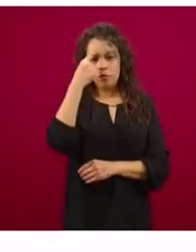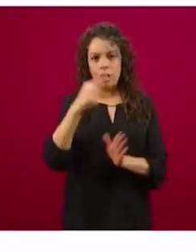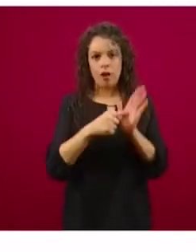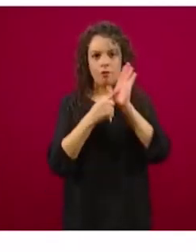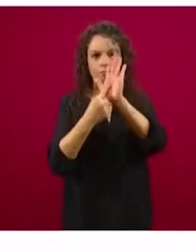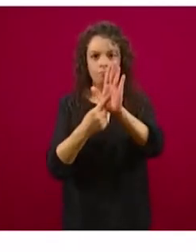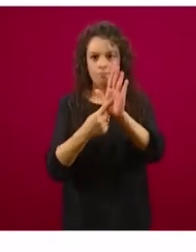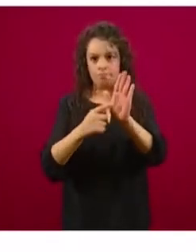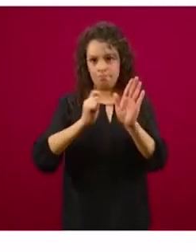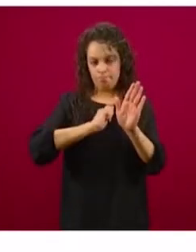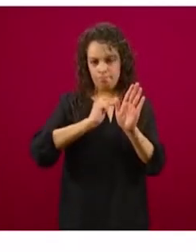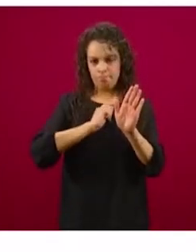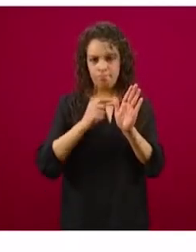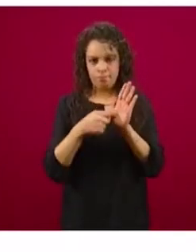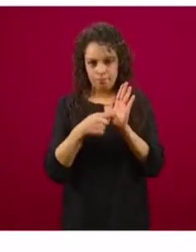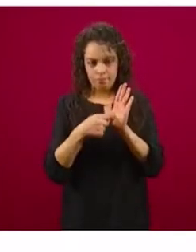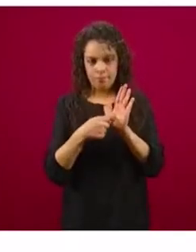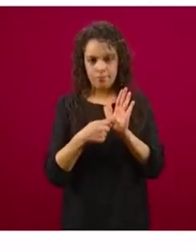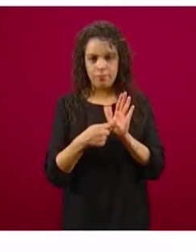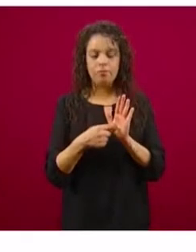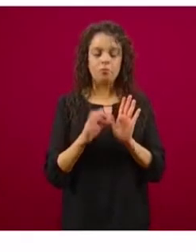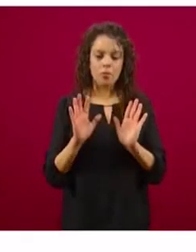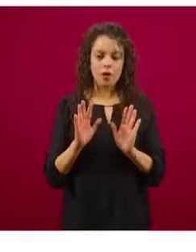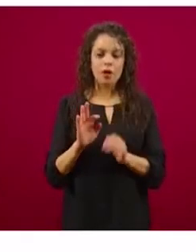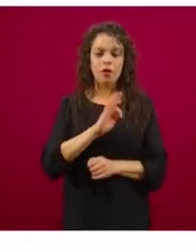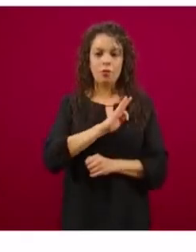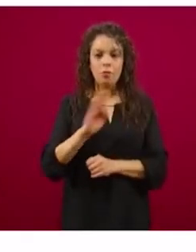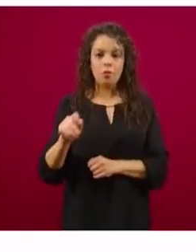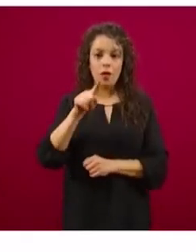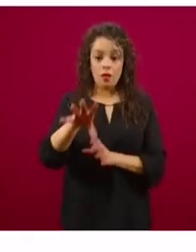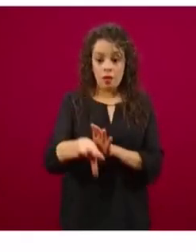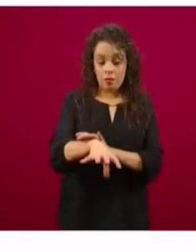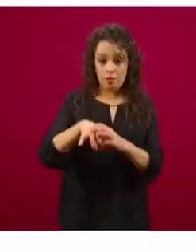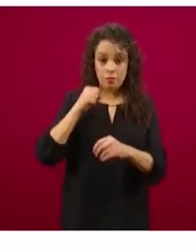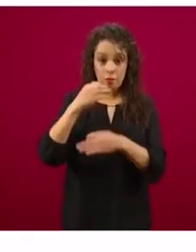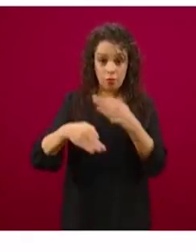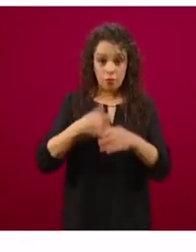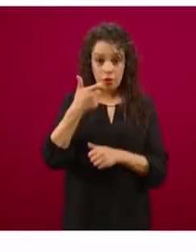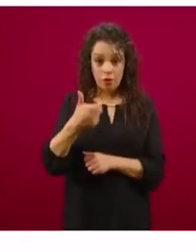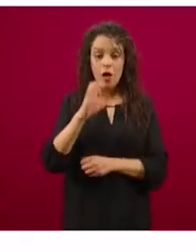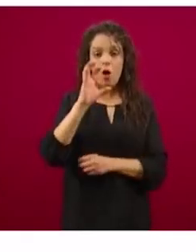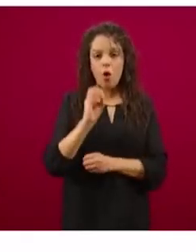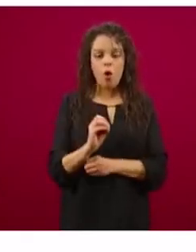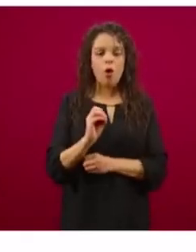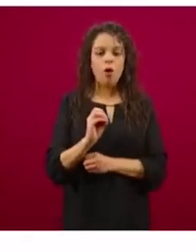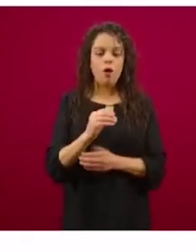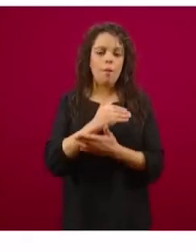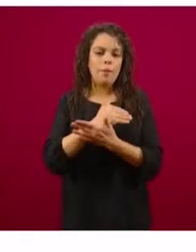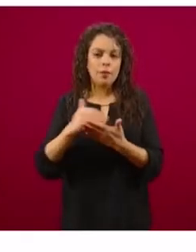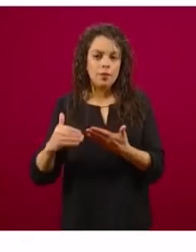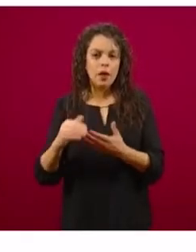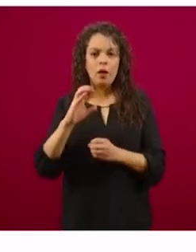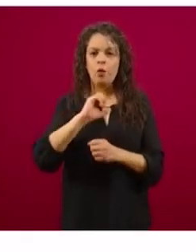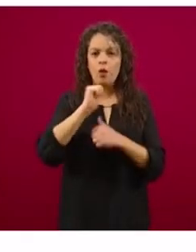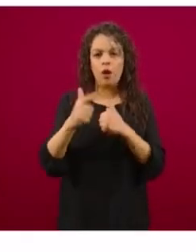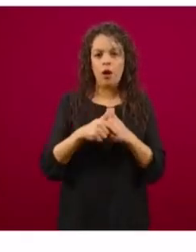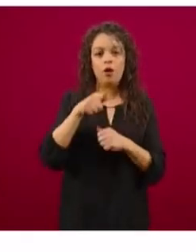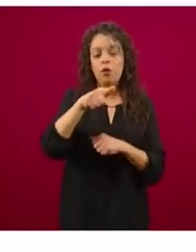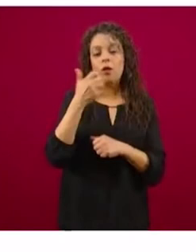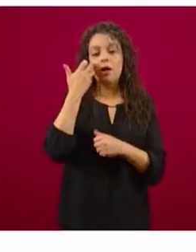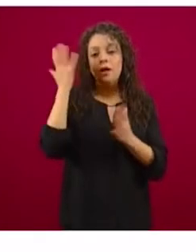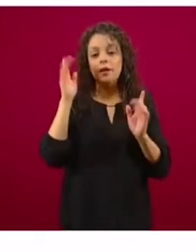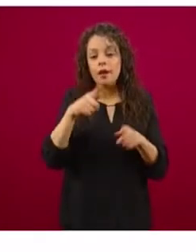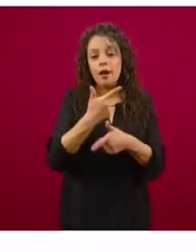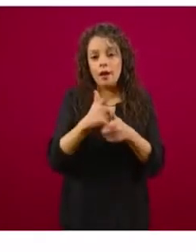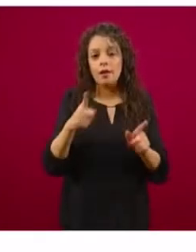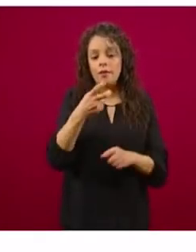dinero total o parcialmente, como ellos lo deseaban. Y ese número de cuentas, el